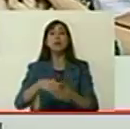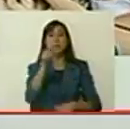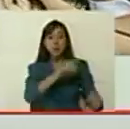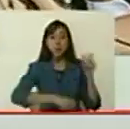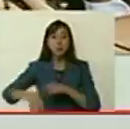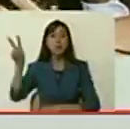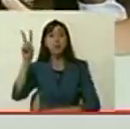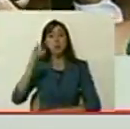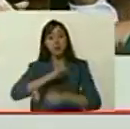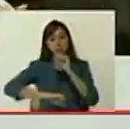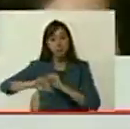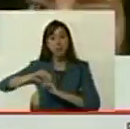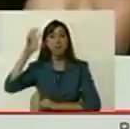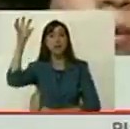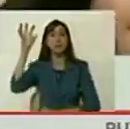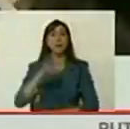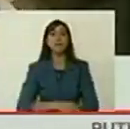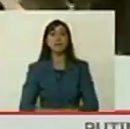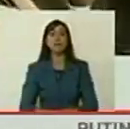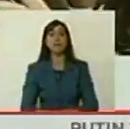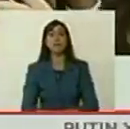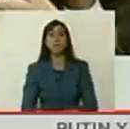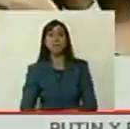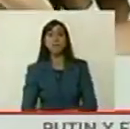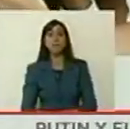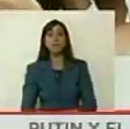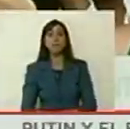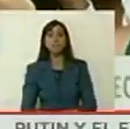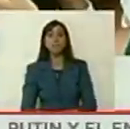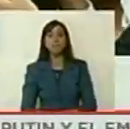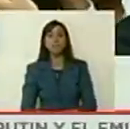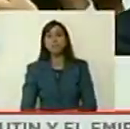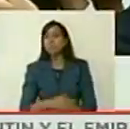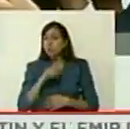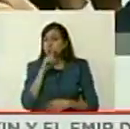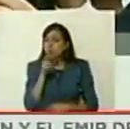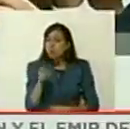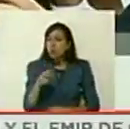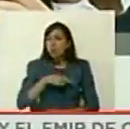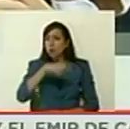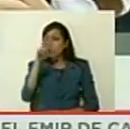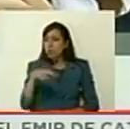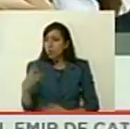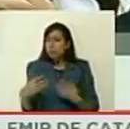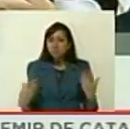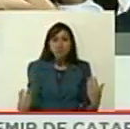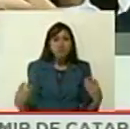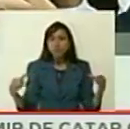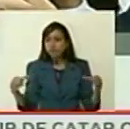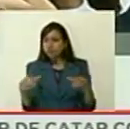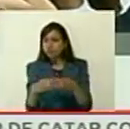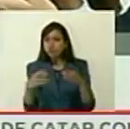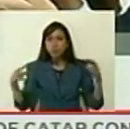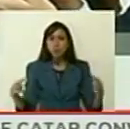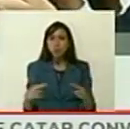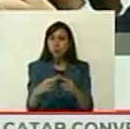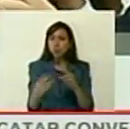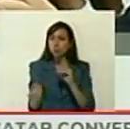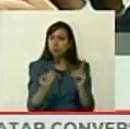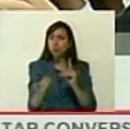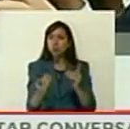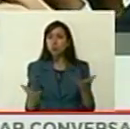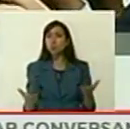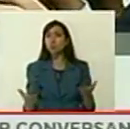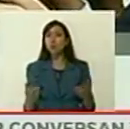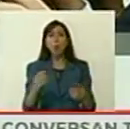y defender esta patria. Justamente ayer una delegación de Noruega vino a Venezuela para reunirse con representantes del gobierno y también por supuesto con la oposición.